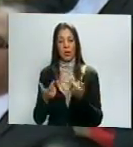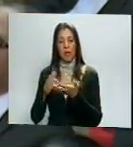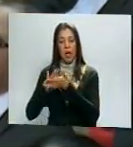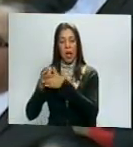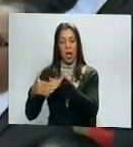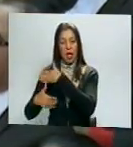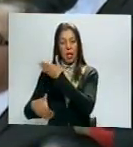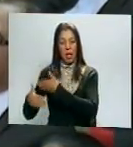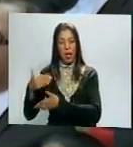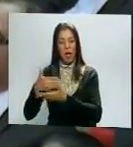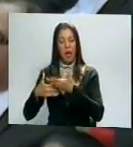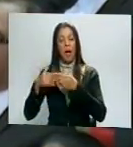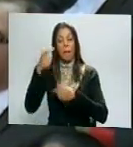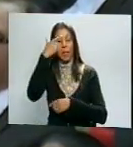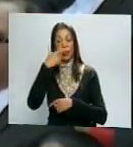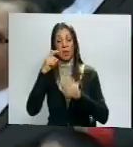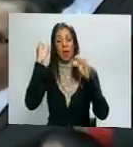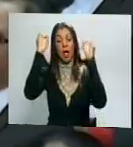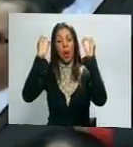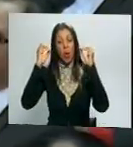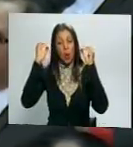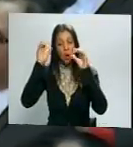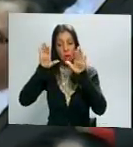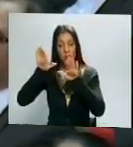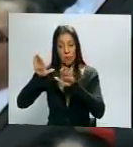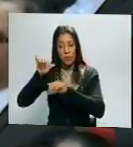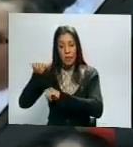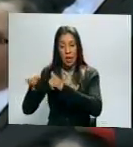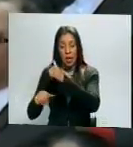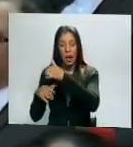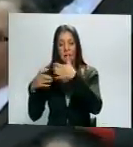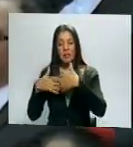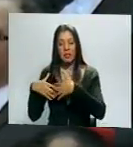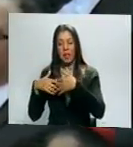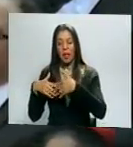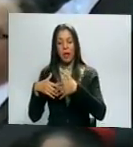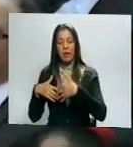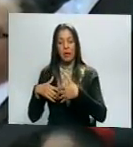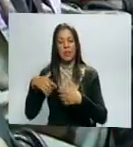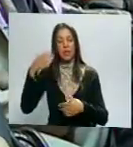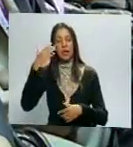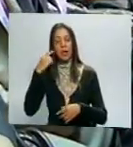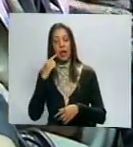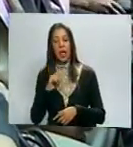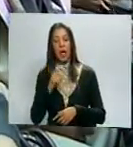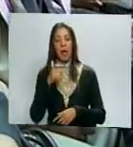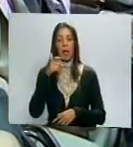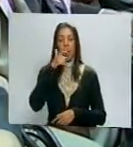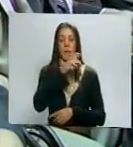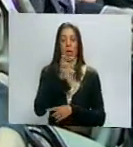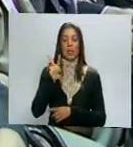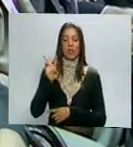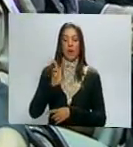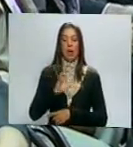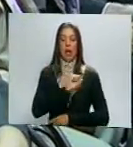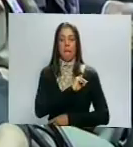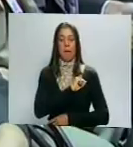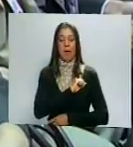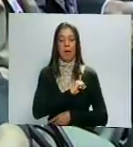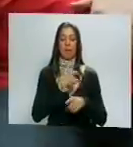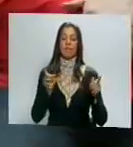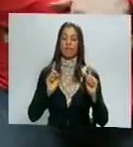unos corderitos que colaboran con el gobierno norteamericano. Ellos creen que nosotros nos vamos a asustar. No nos vamos a